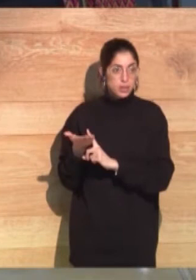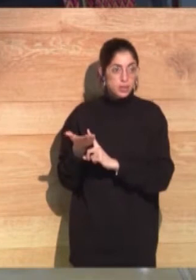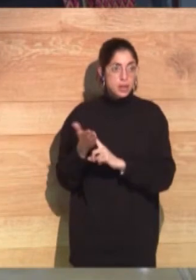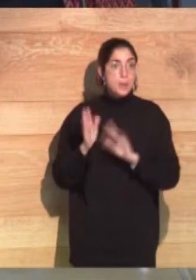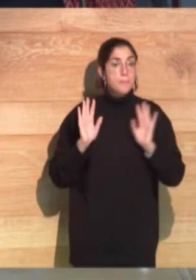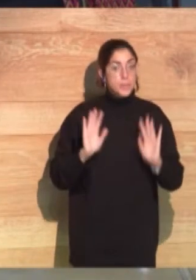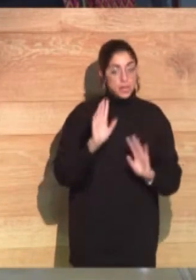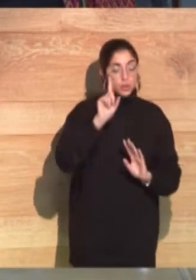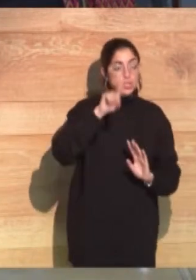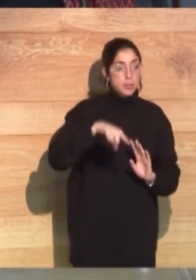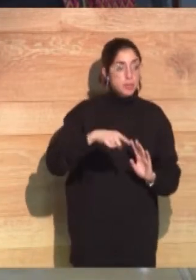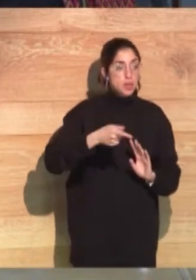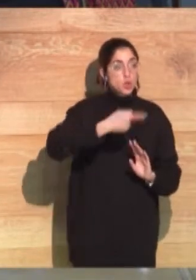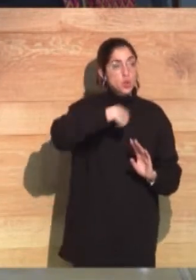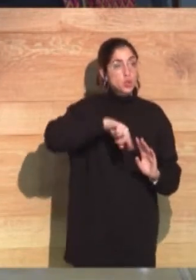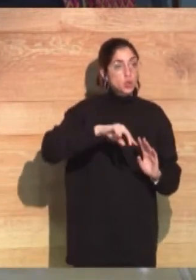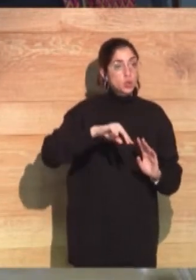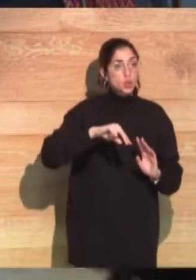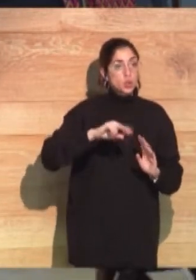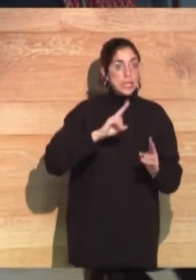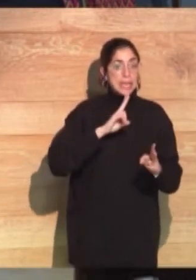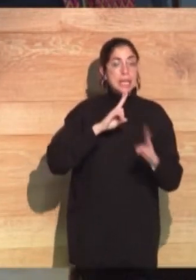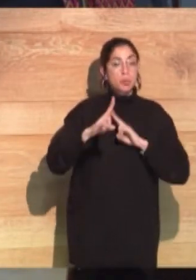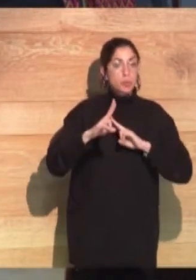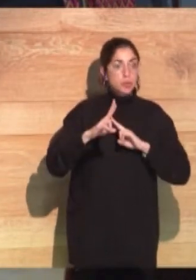pero también somos parte de la respuesta,